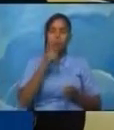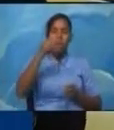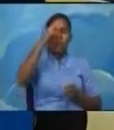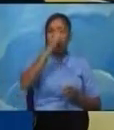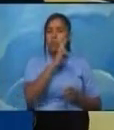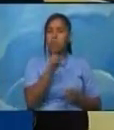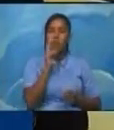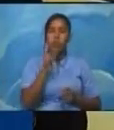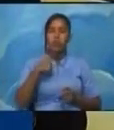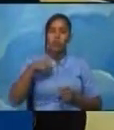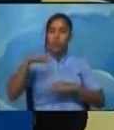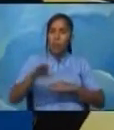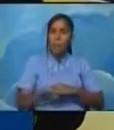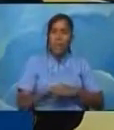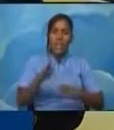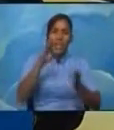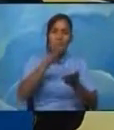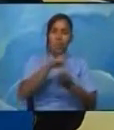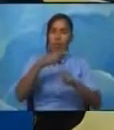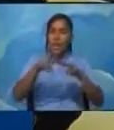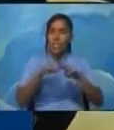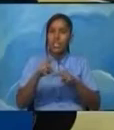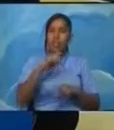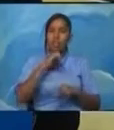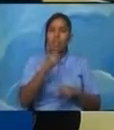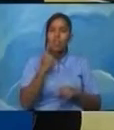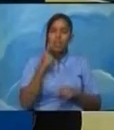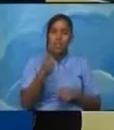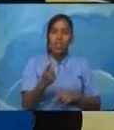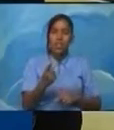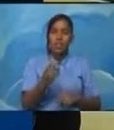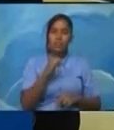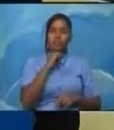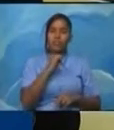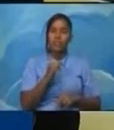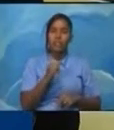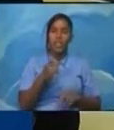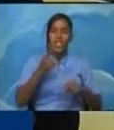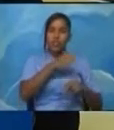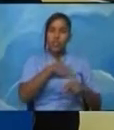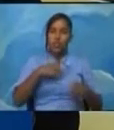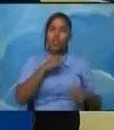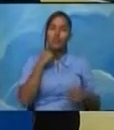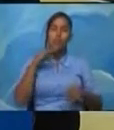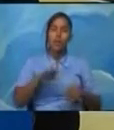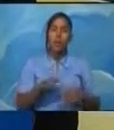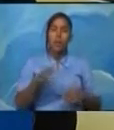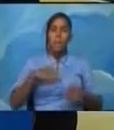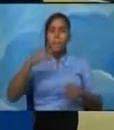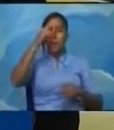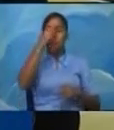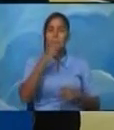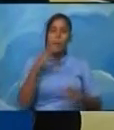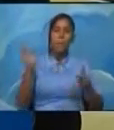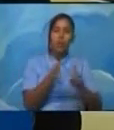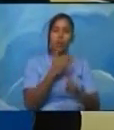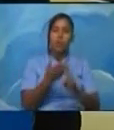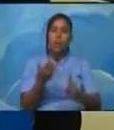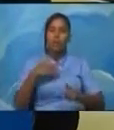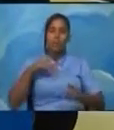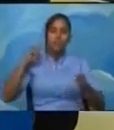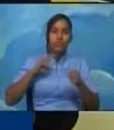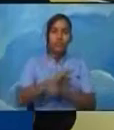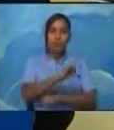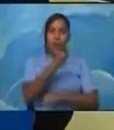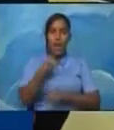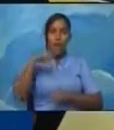mamá, cuando yo estaba pequeño, mi mamá me trató de abortar, mi papá me golpeaba, fui violada por mis